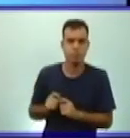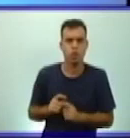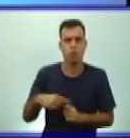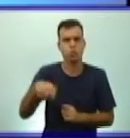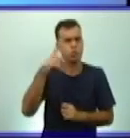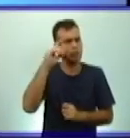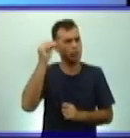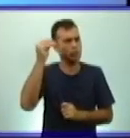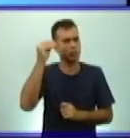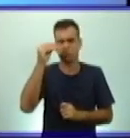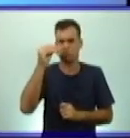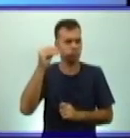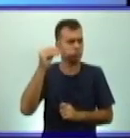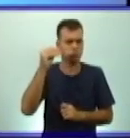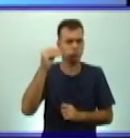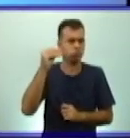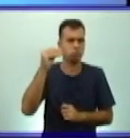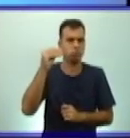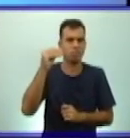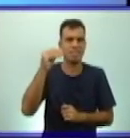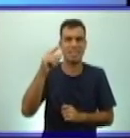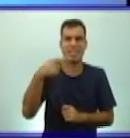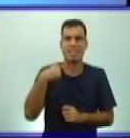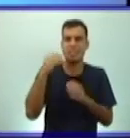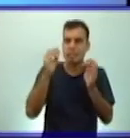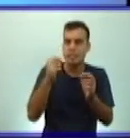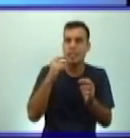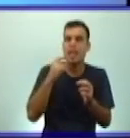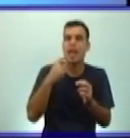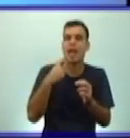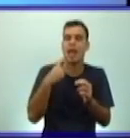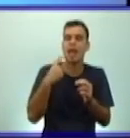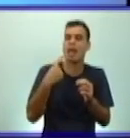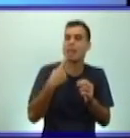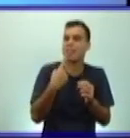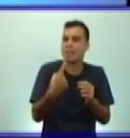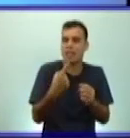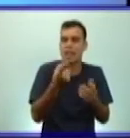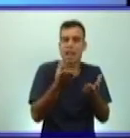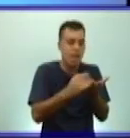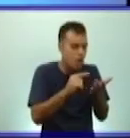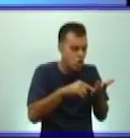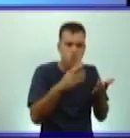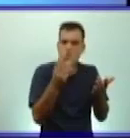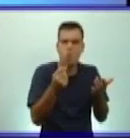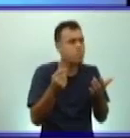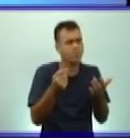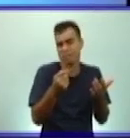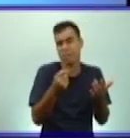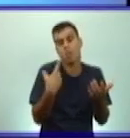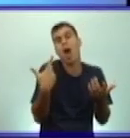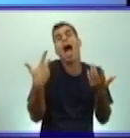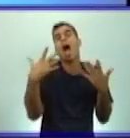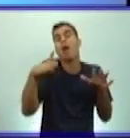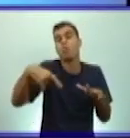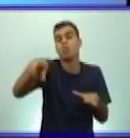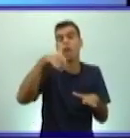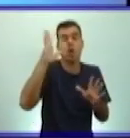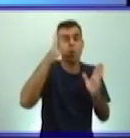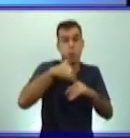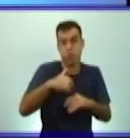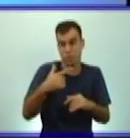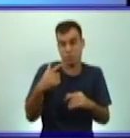no estemos indicando exactamente la página del libro de texto, es porque a lo mejor quizás ustedes no tienen a mano ahora esta